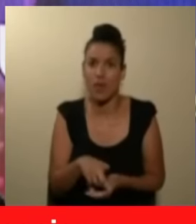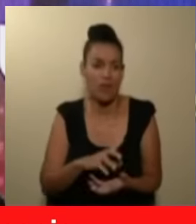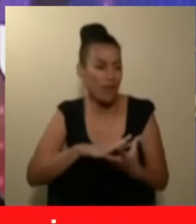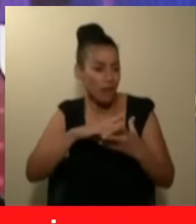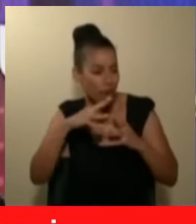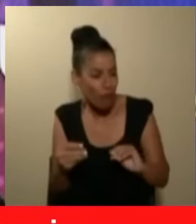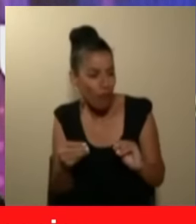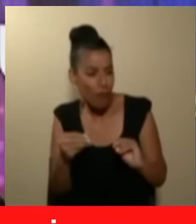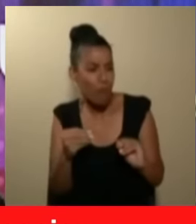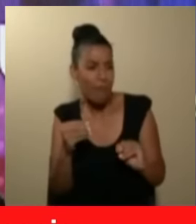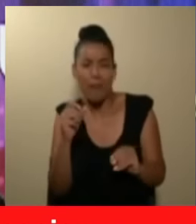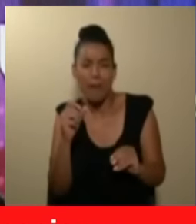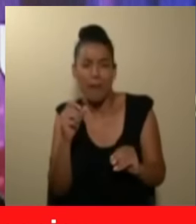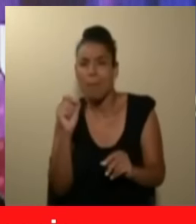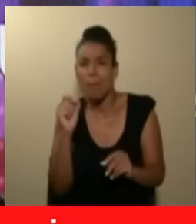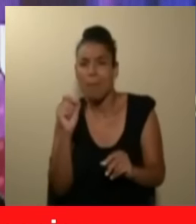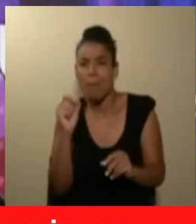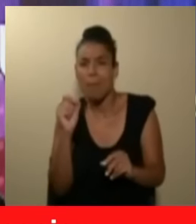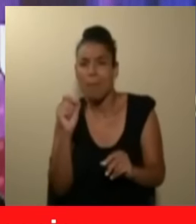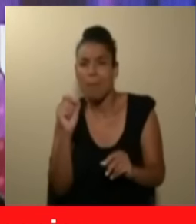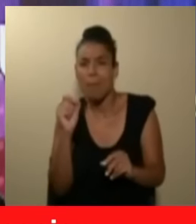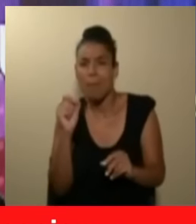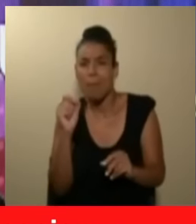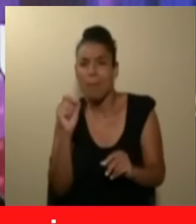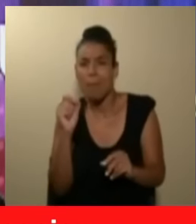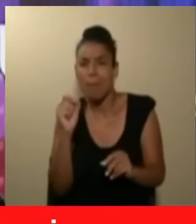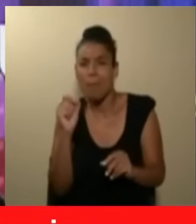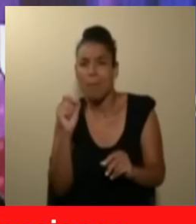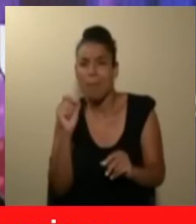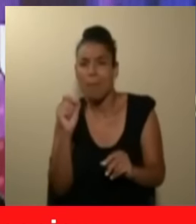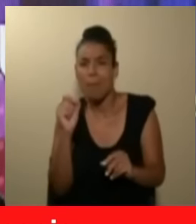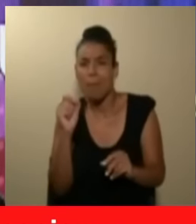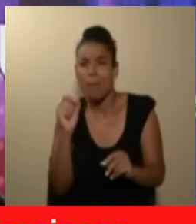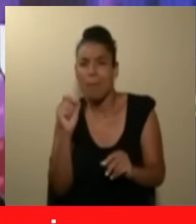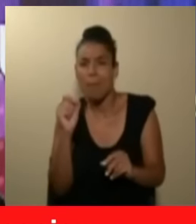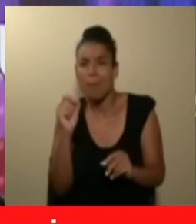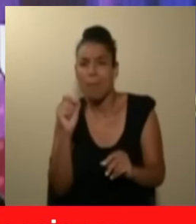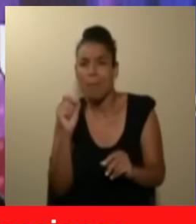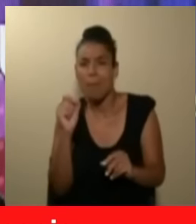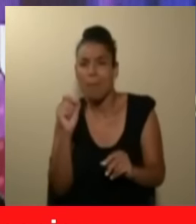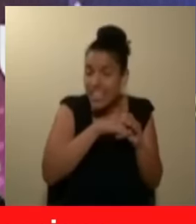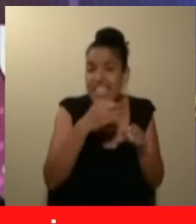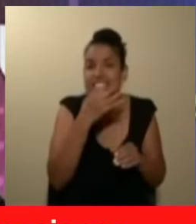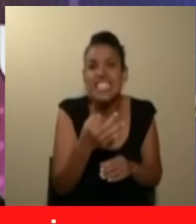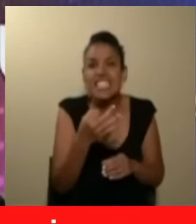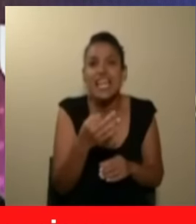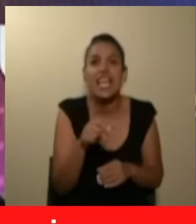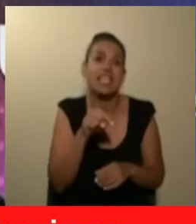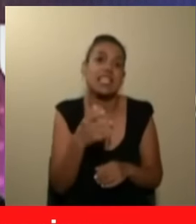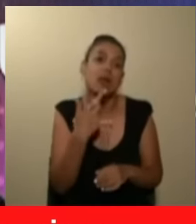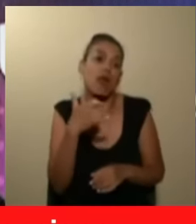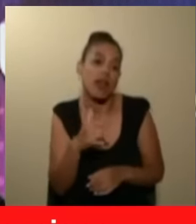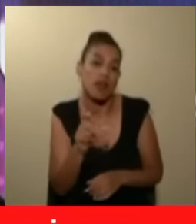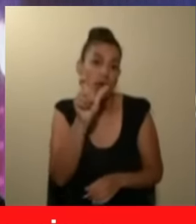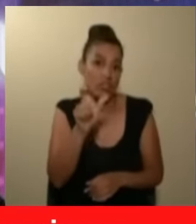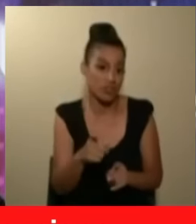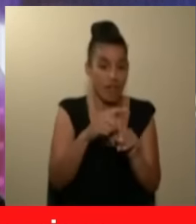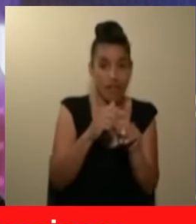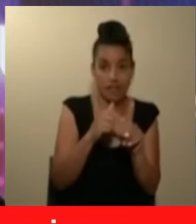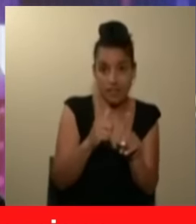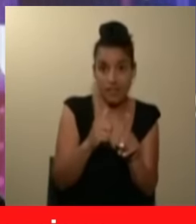situaciones. Se plantean el desalojo exprés, que si uno se atrasa 3 días en el pago, ya puede